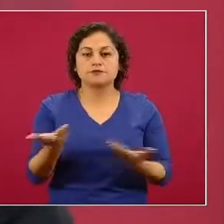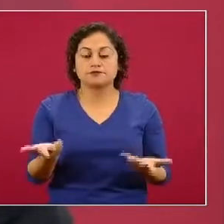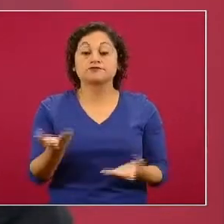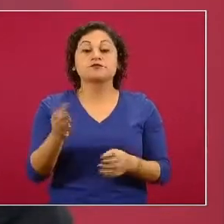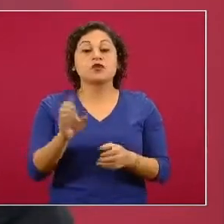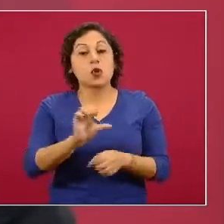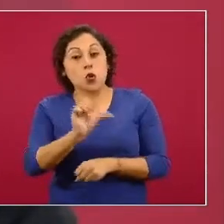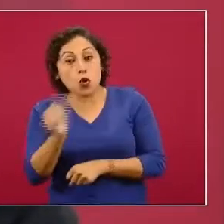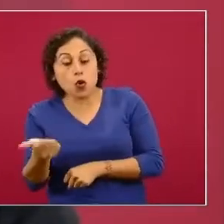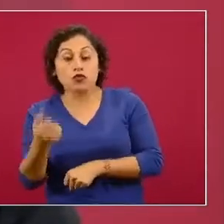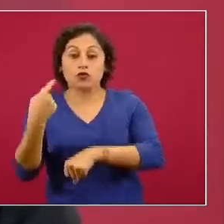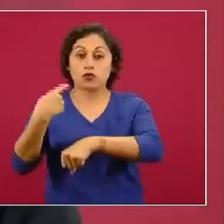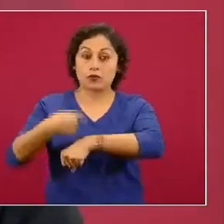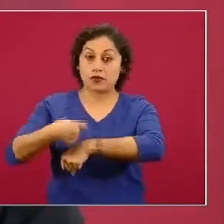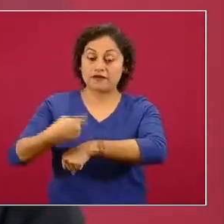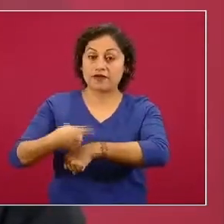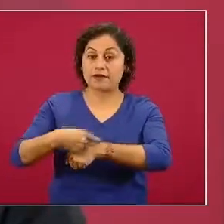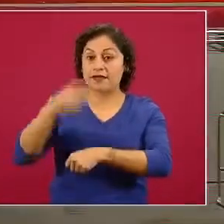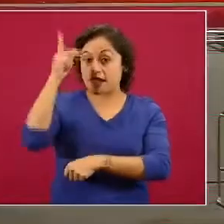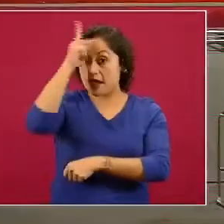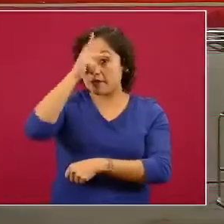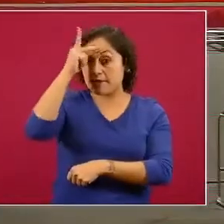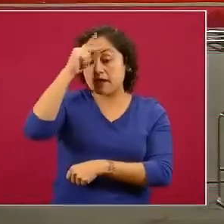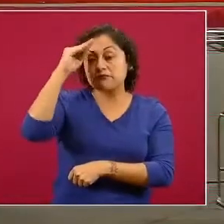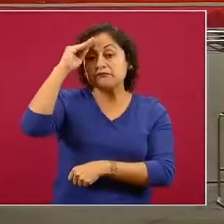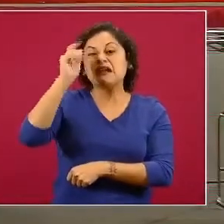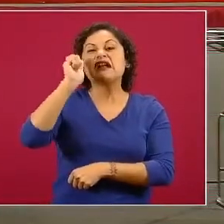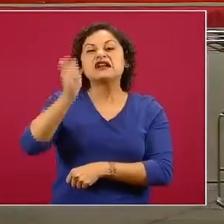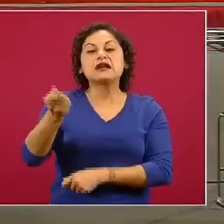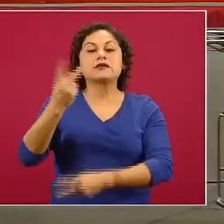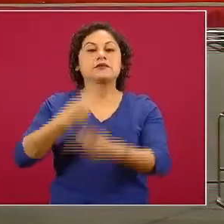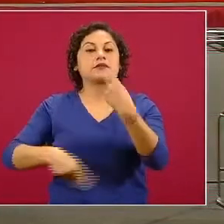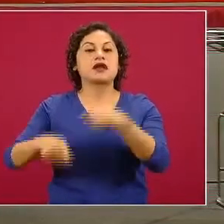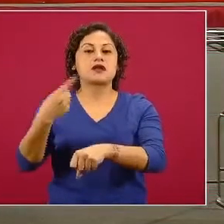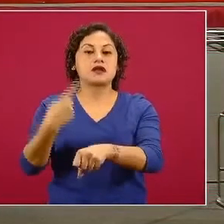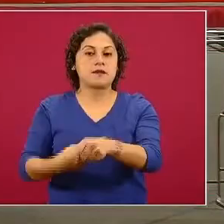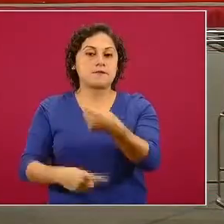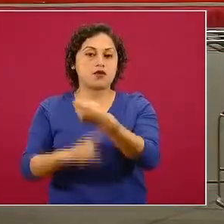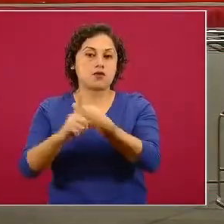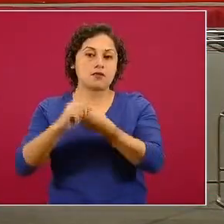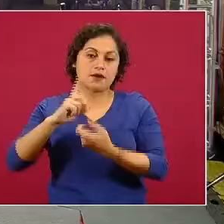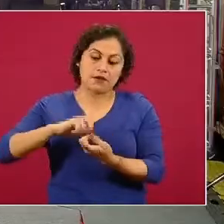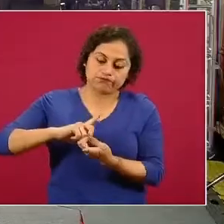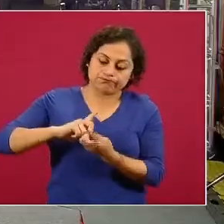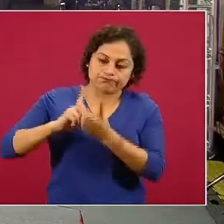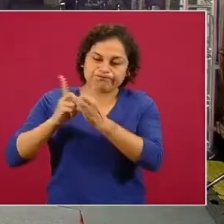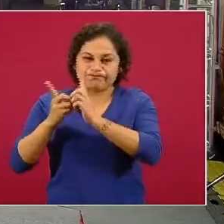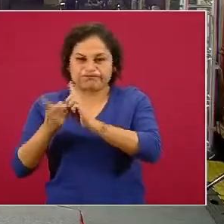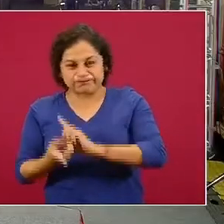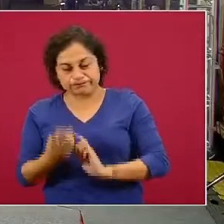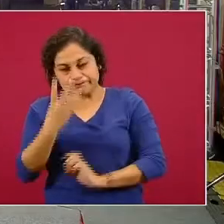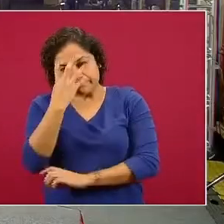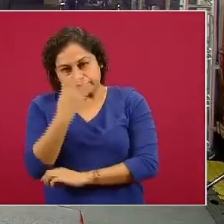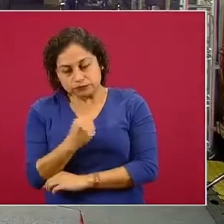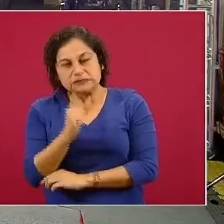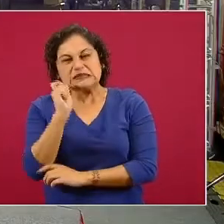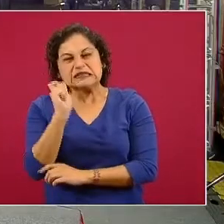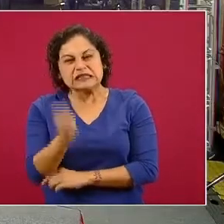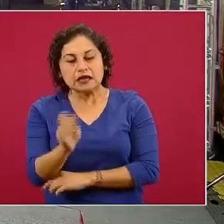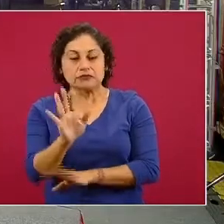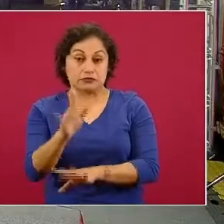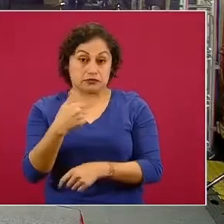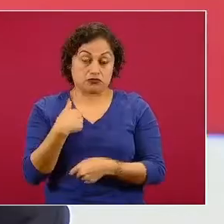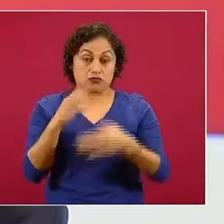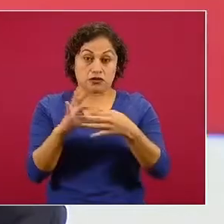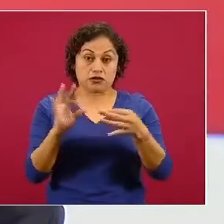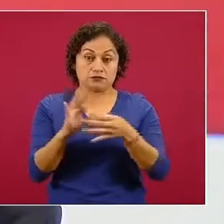mayores riesgos es la depresión. Y aquí me detengo un poquito a comentar qué es la depresión. Muchas veces podemos decir, estoy deprimido, o